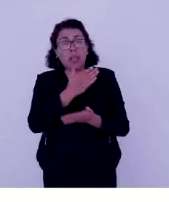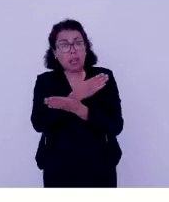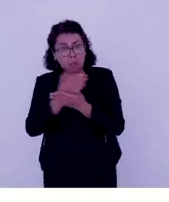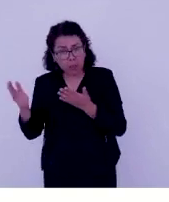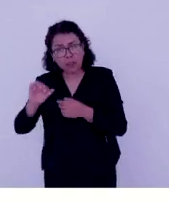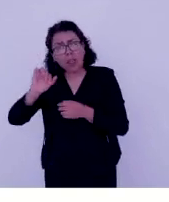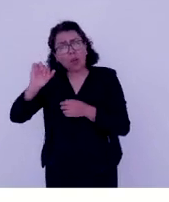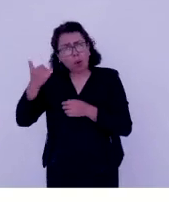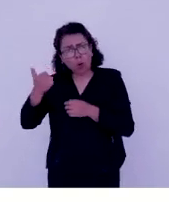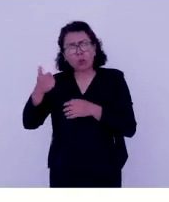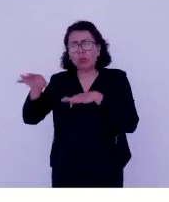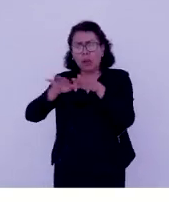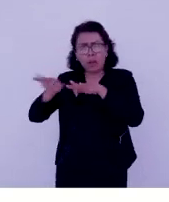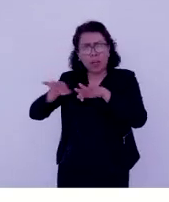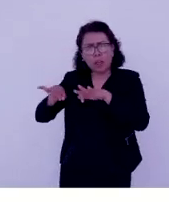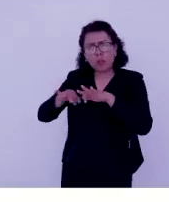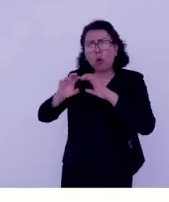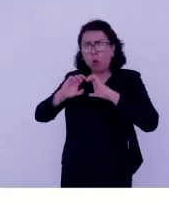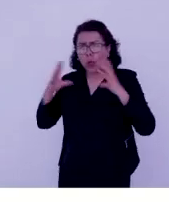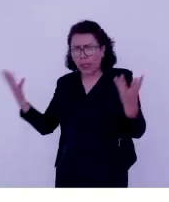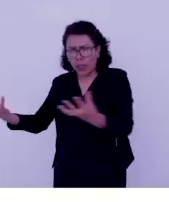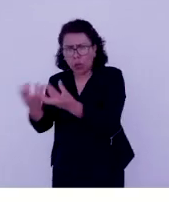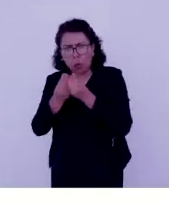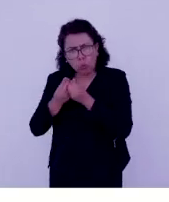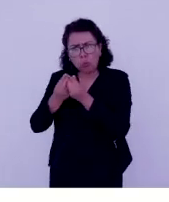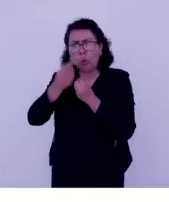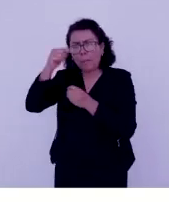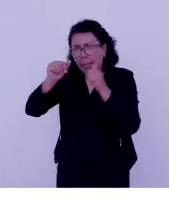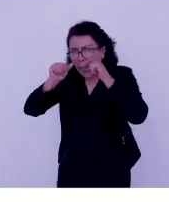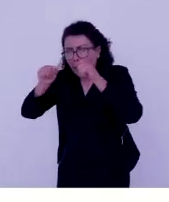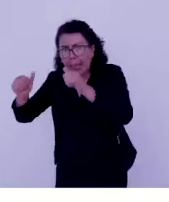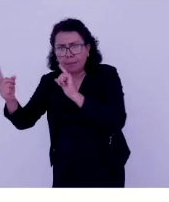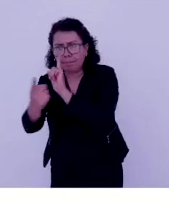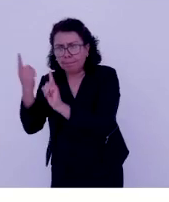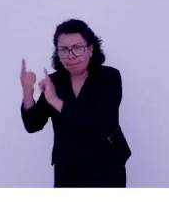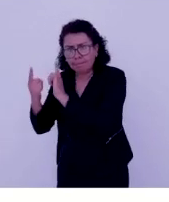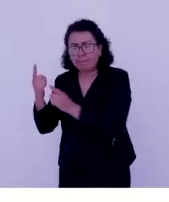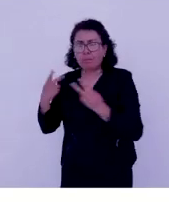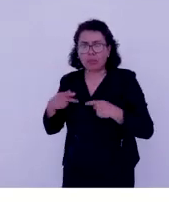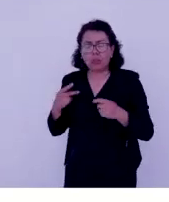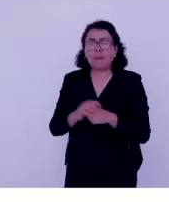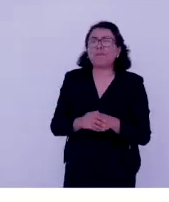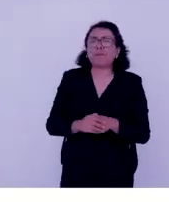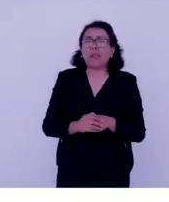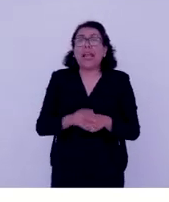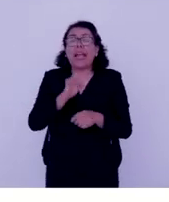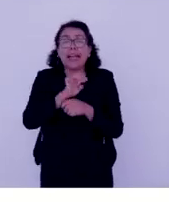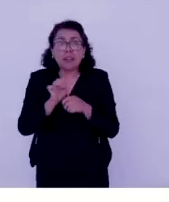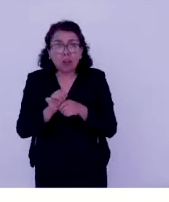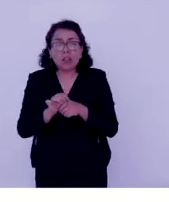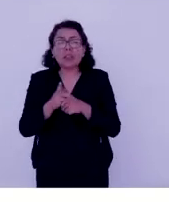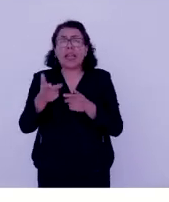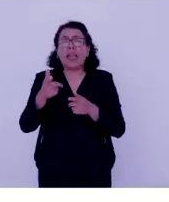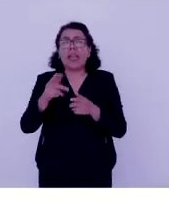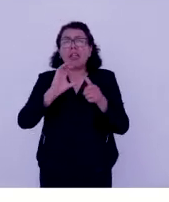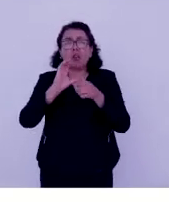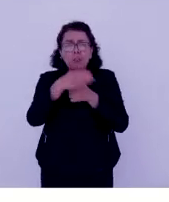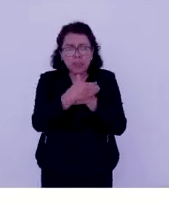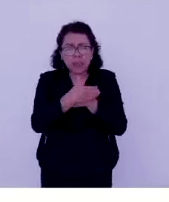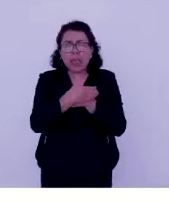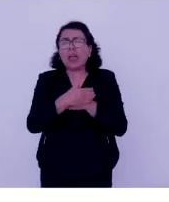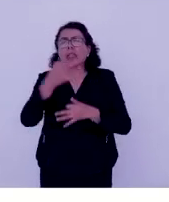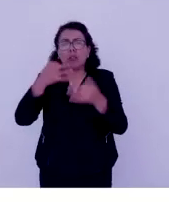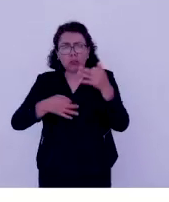ejercicio de colaboración que llevamos a cabo y que nos acerca con la ciudadanía es la capacitación que el Centro de Justicia alternativa brindó a integrantes del